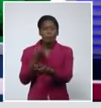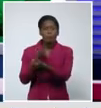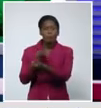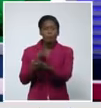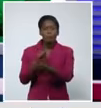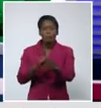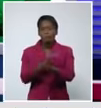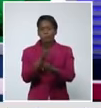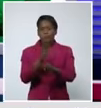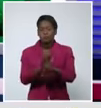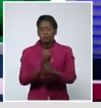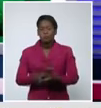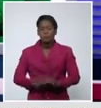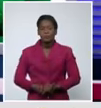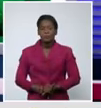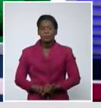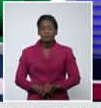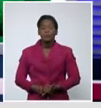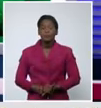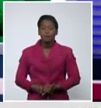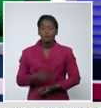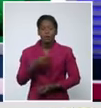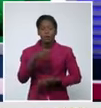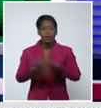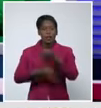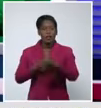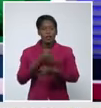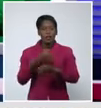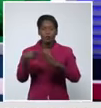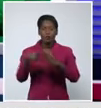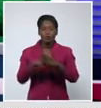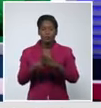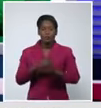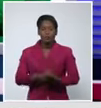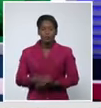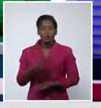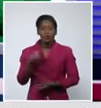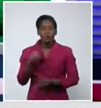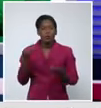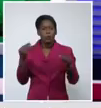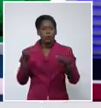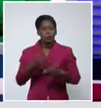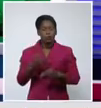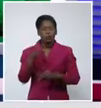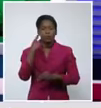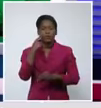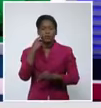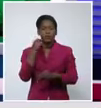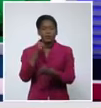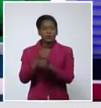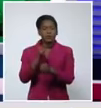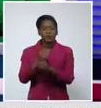y demás, pues realmente reconocer el trabajo que